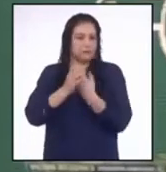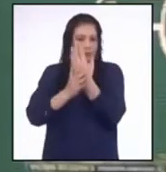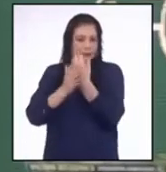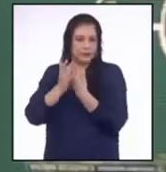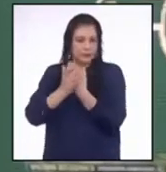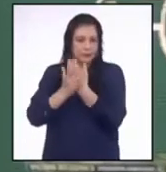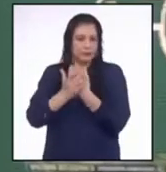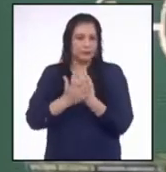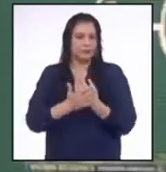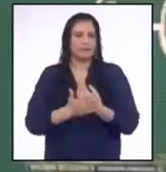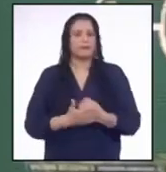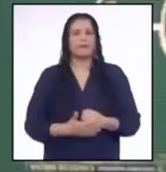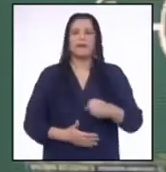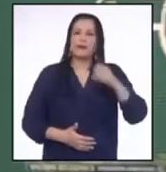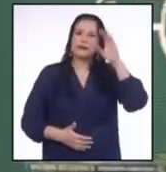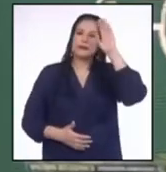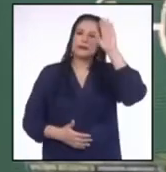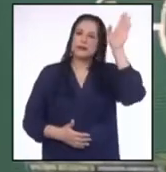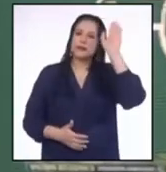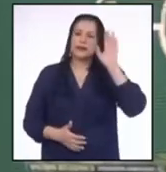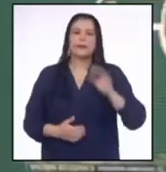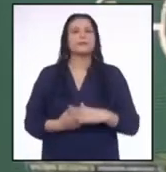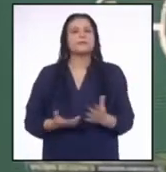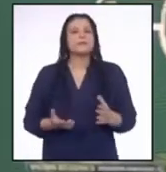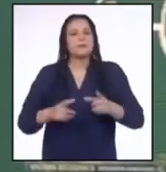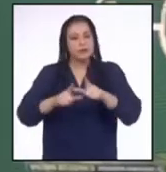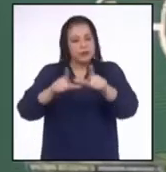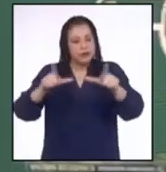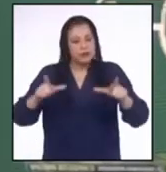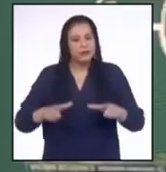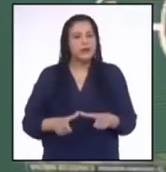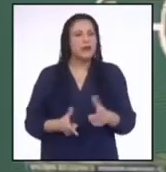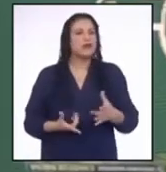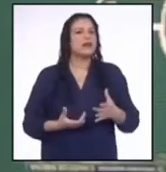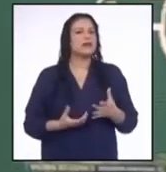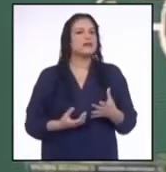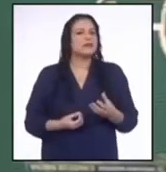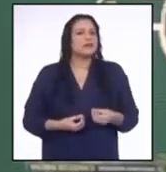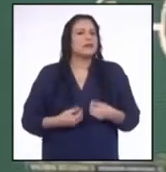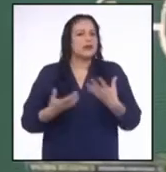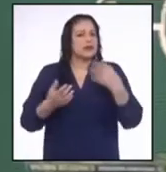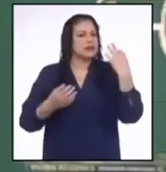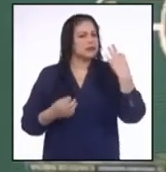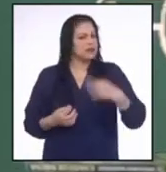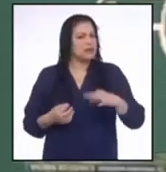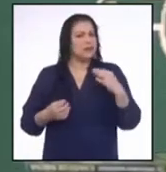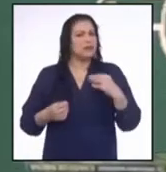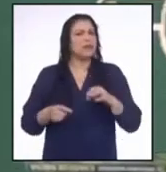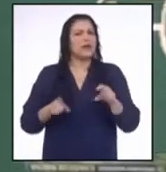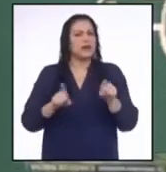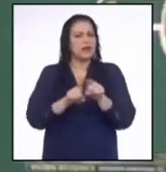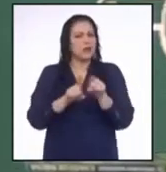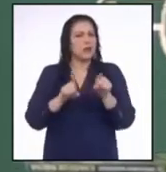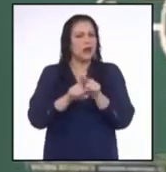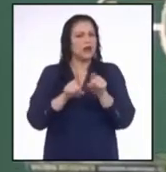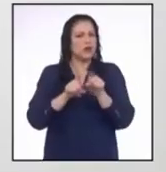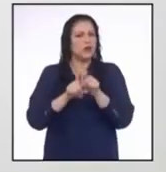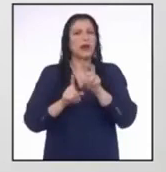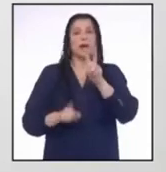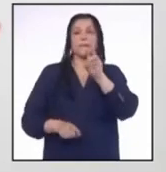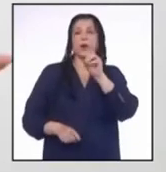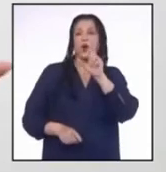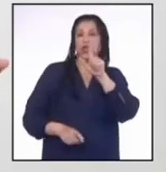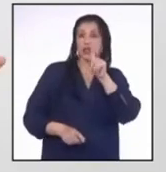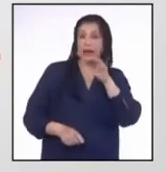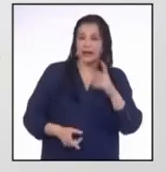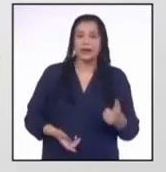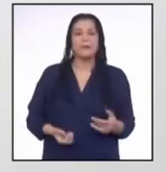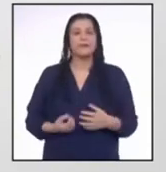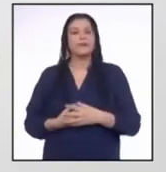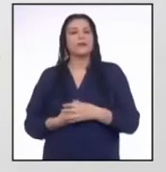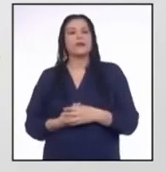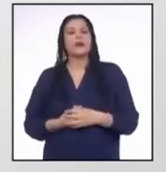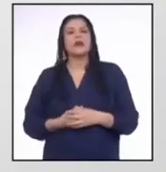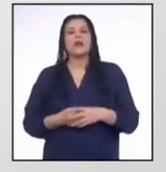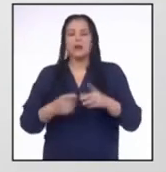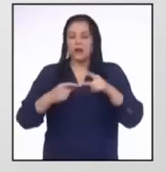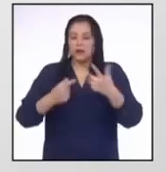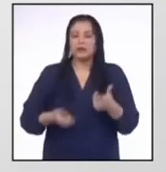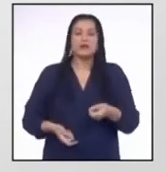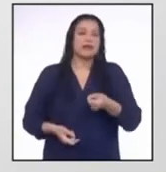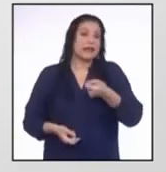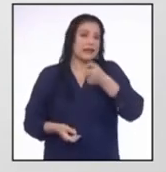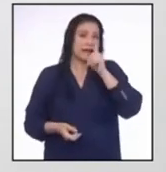dice: hola, ¿las centrales hidroeléctricas generan siempre la misma cantidad de voltaje? El volumen del agua de